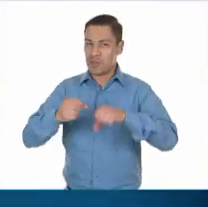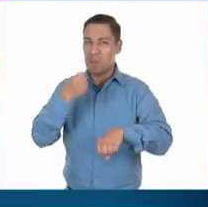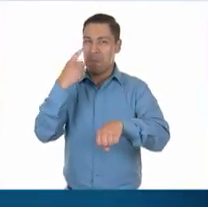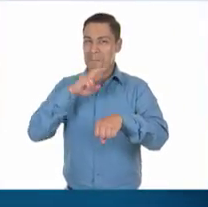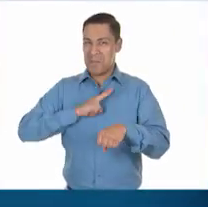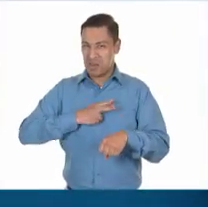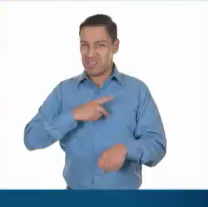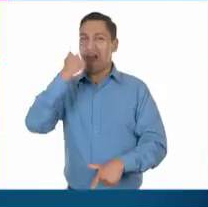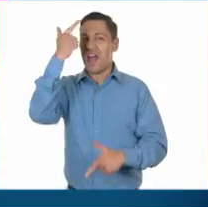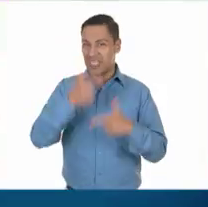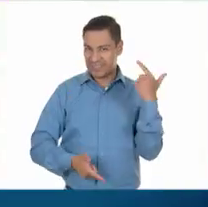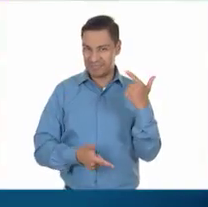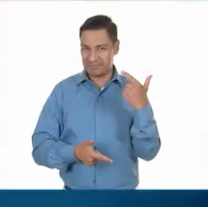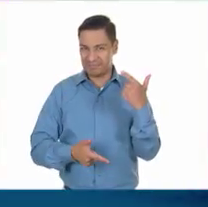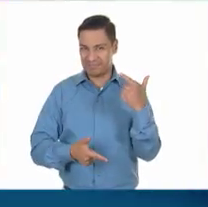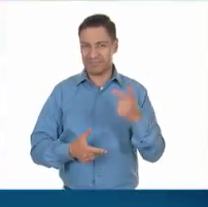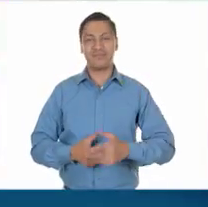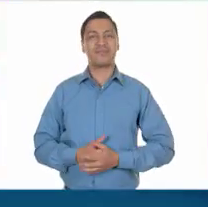unos a los otros.